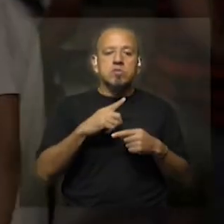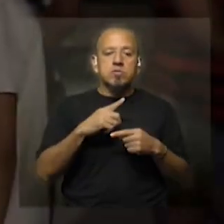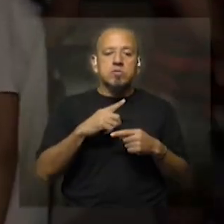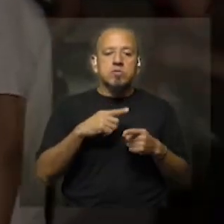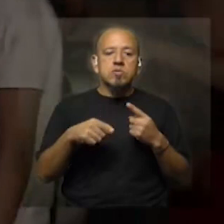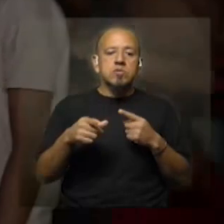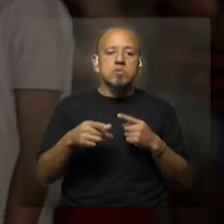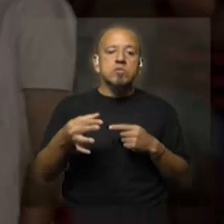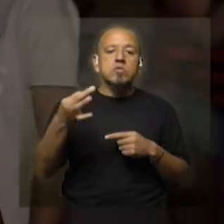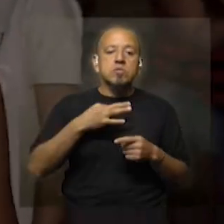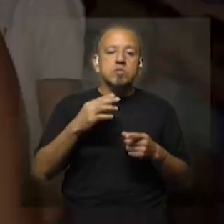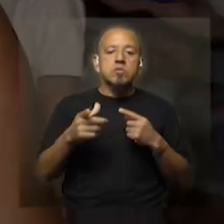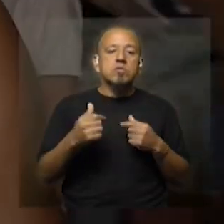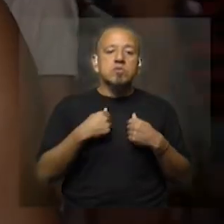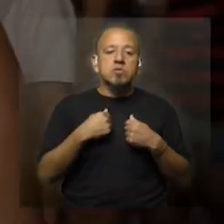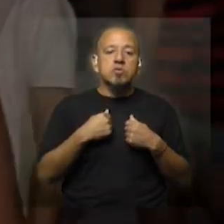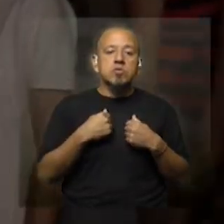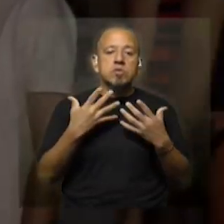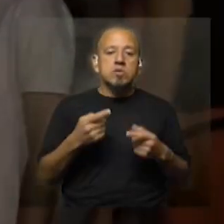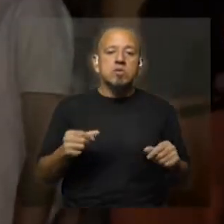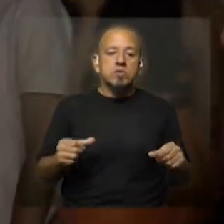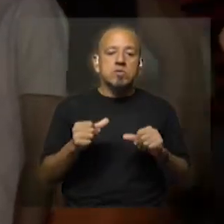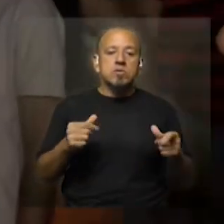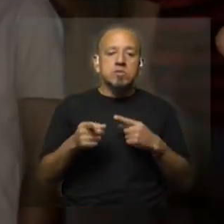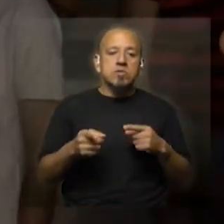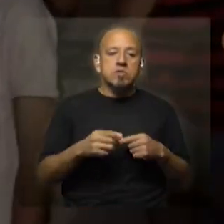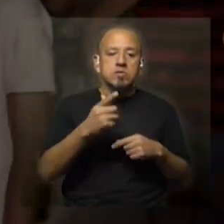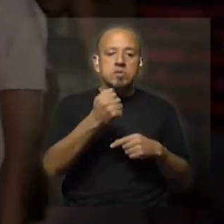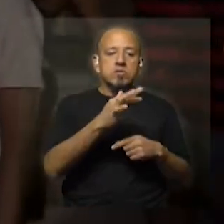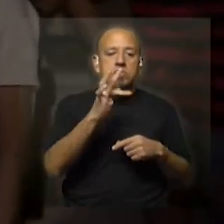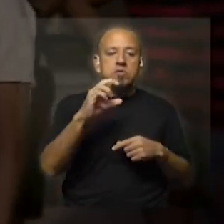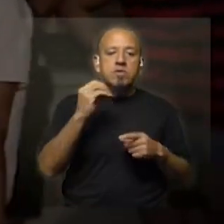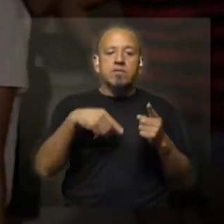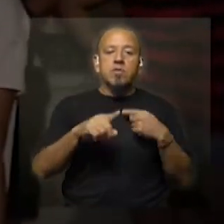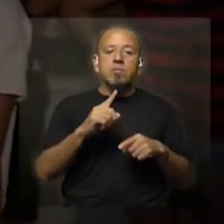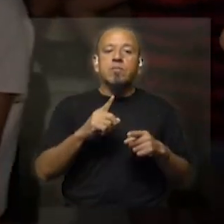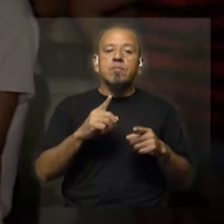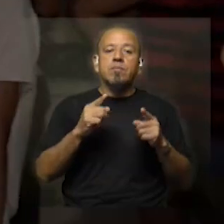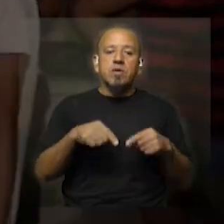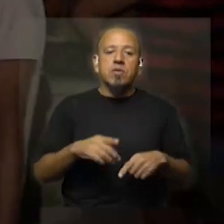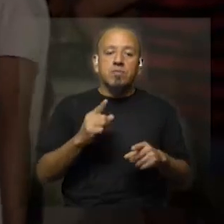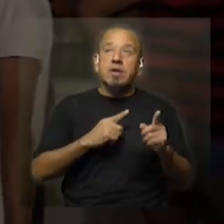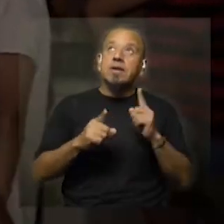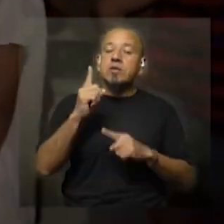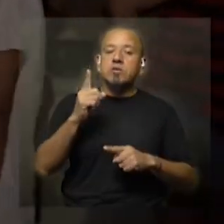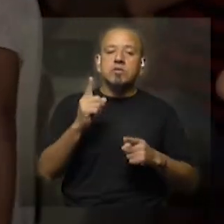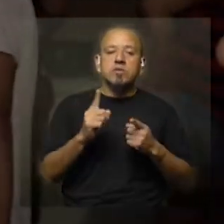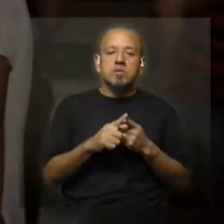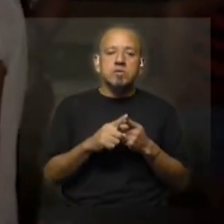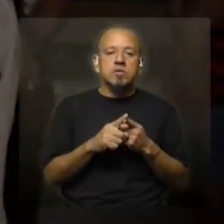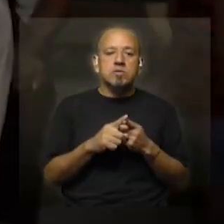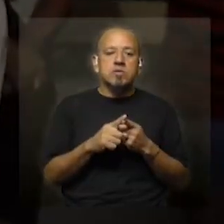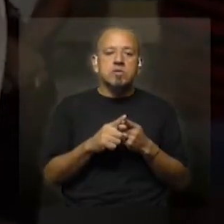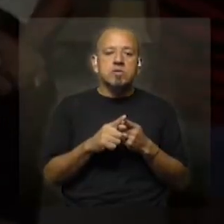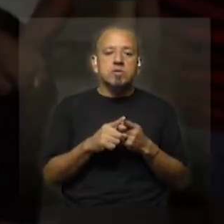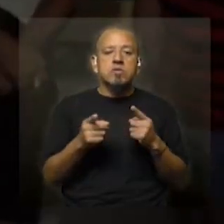un par de pautas a mí porque yo tenía ganas de hacer, digamos, un afro, pero le dije, Nico, necesito que sea para ellos. Entonces, el indicado elegido.